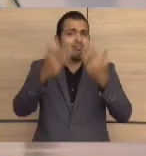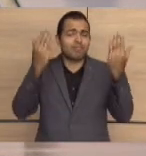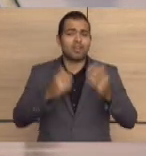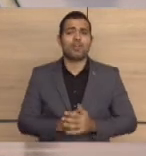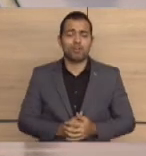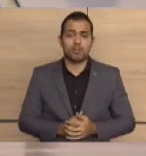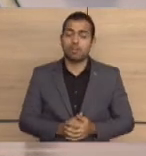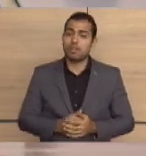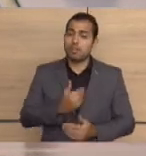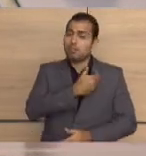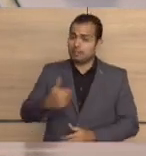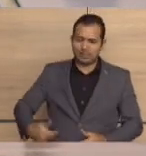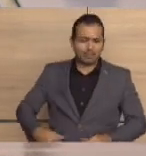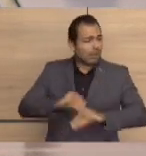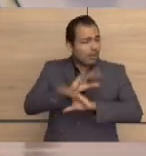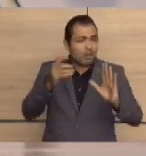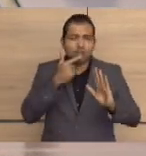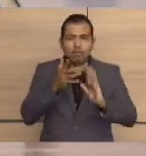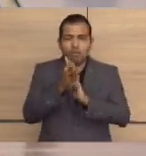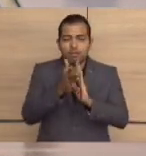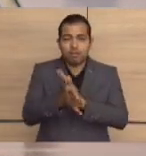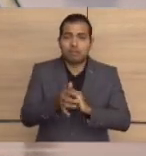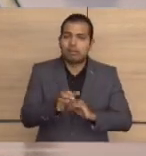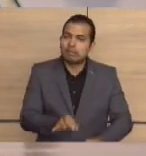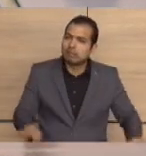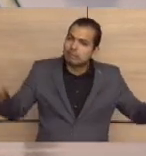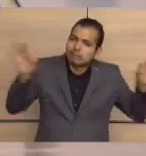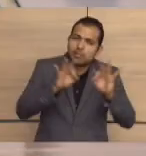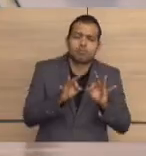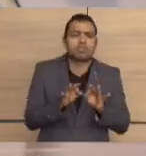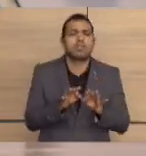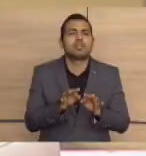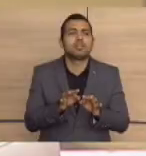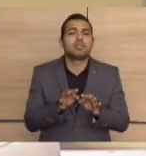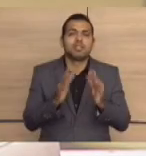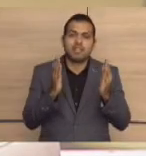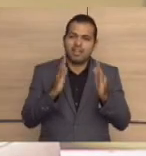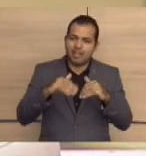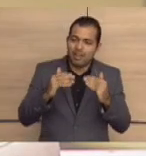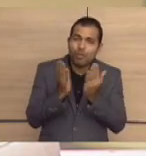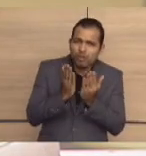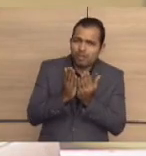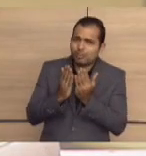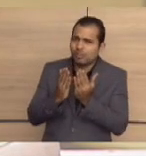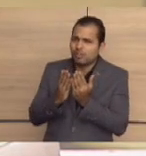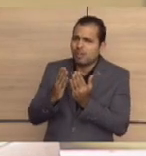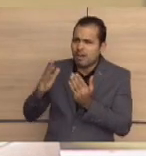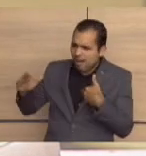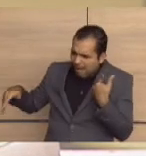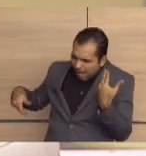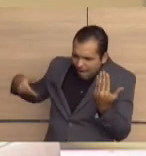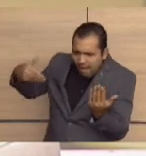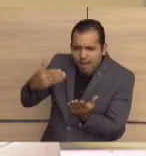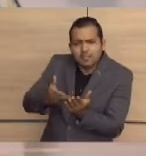absolutamente claro y fue: necesitamos avanzar en toda la lógica de la trayectoria educativa, y hay momentos distintos para entender